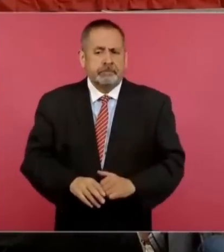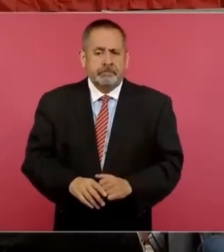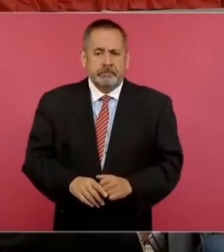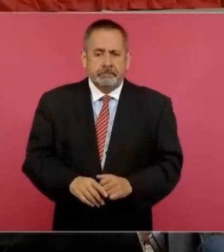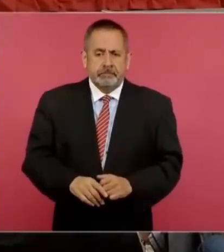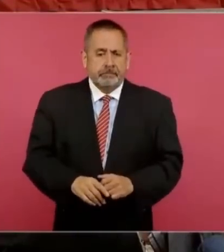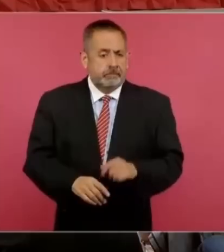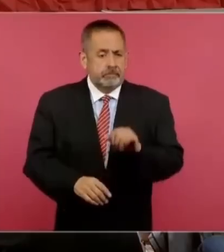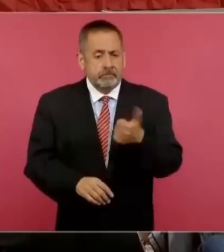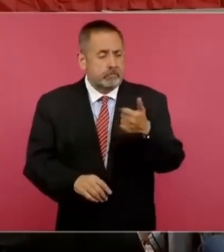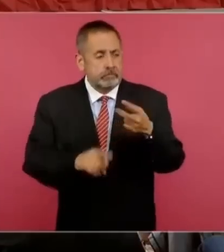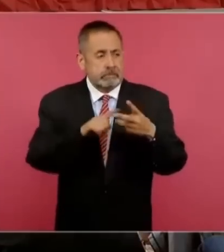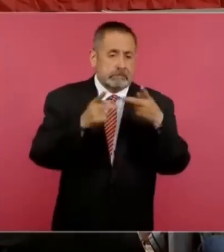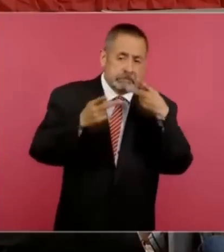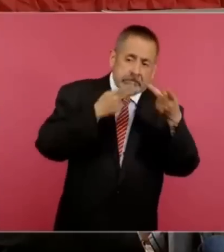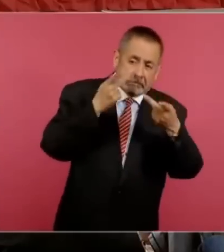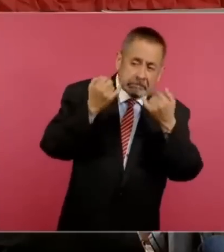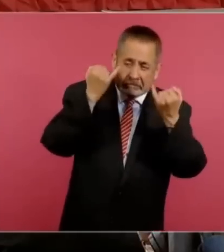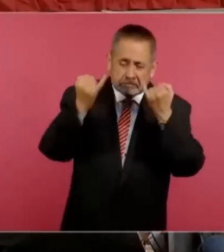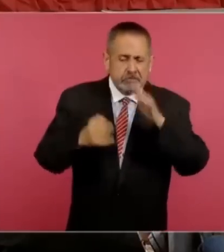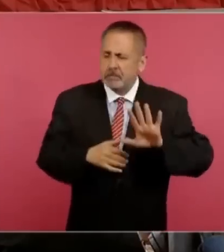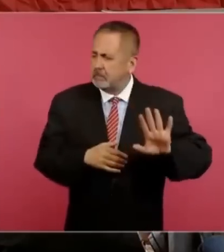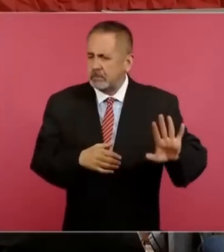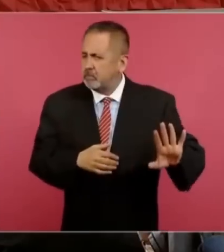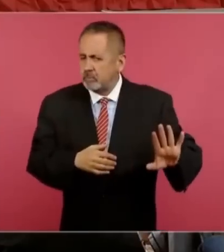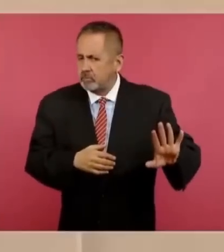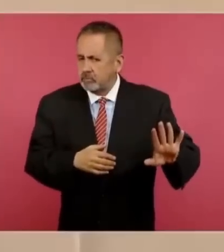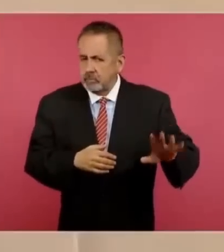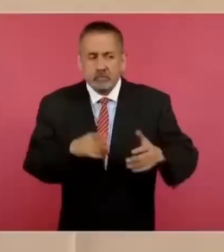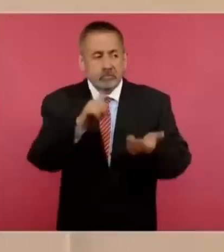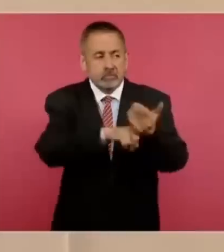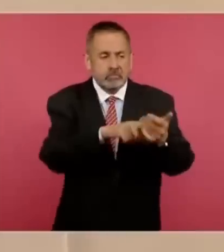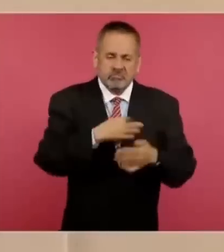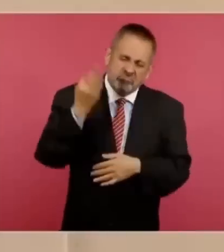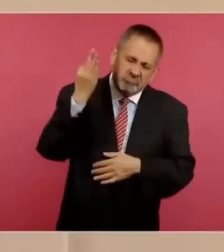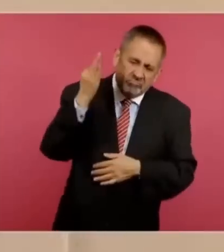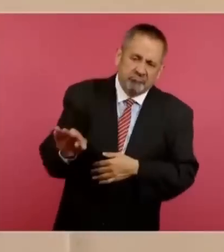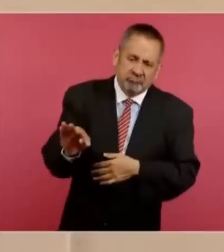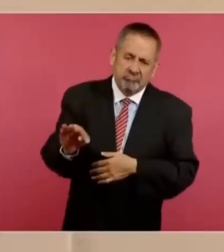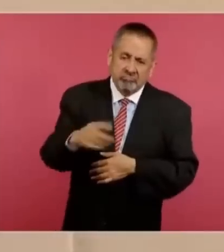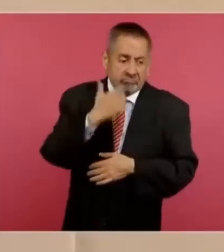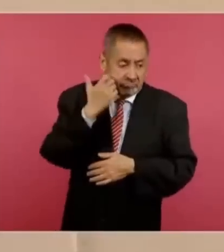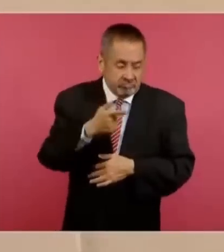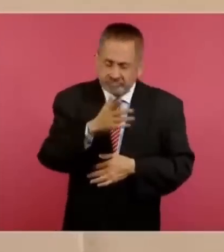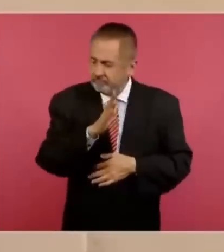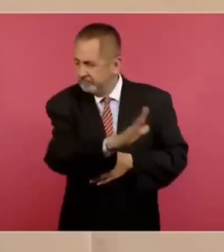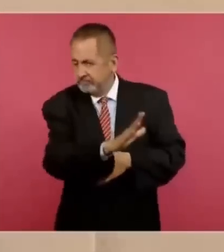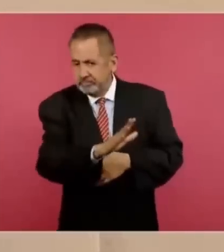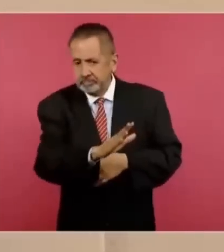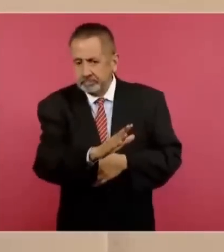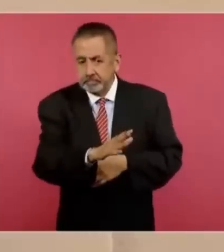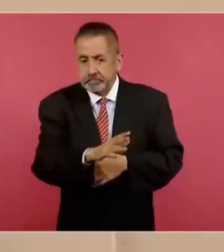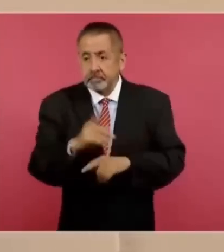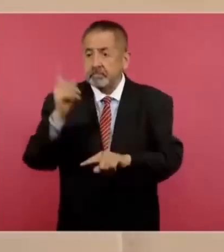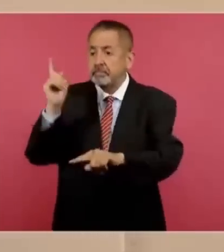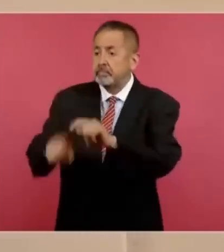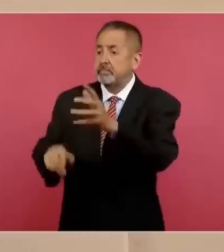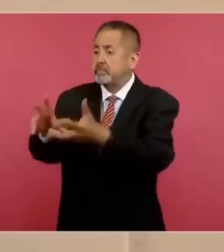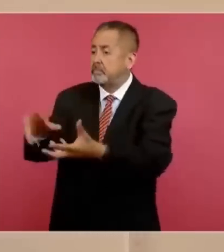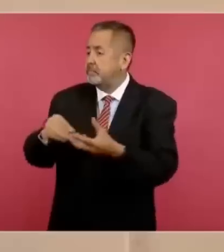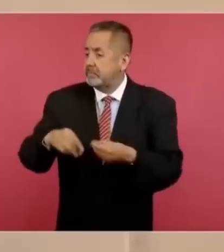El resto de las especulaciones al respecto son traición a la patria. Industrializar el